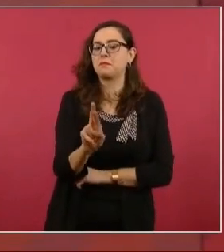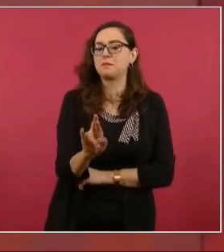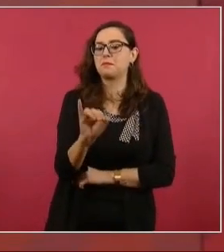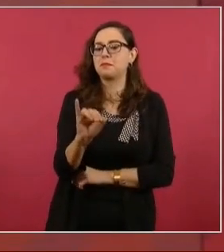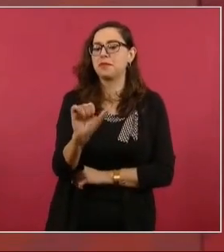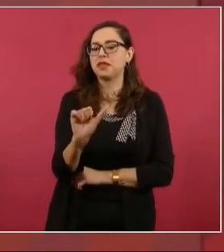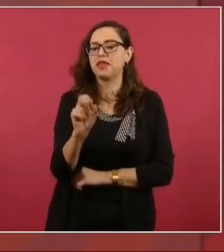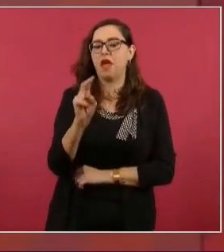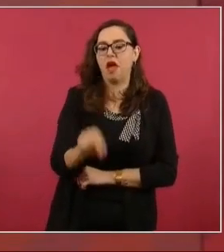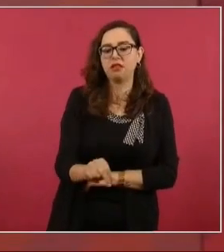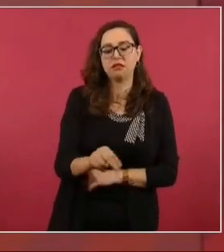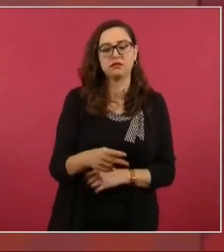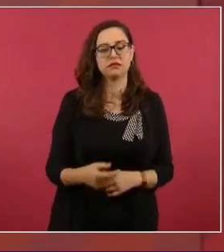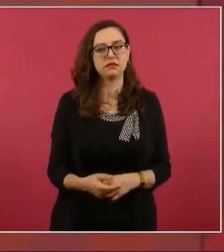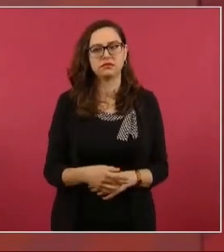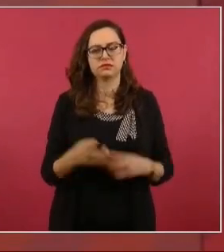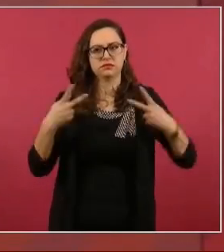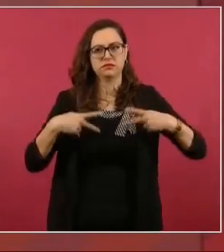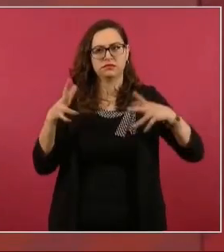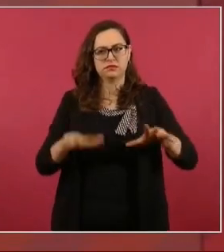a muchísima gente.